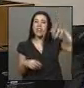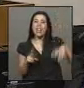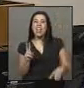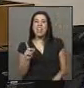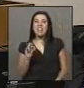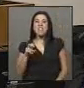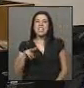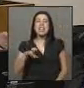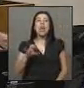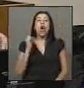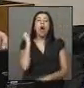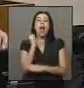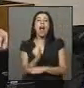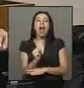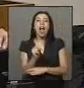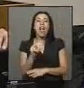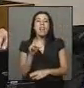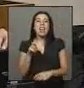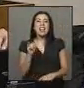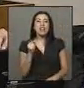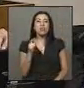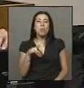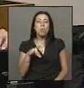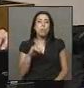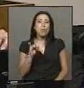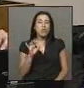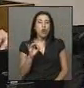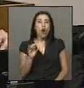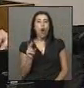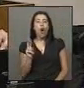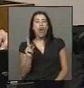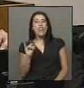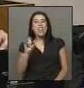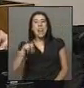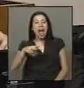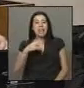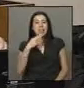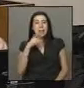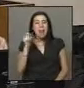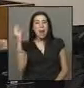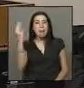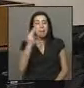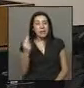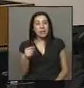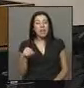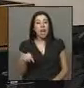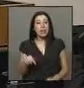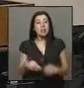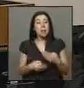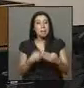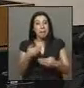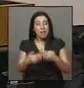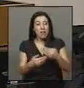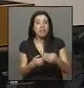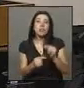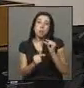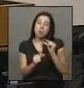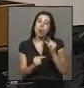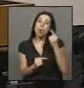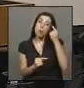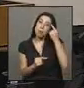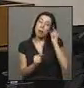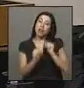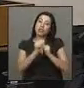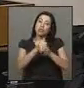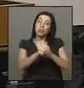o de Dylan en La Pintana. Es un pequeño pero significativo paso para superar los estereotipos propios de una